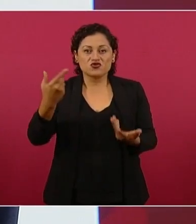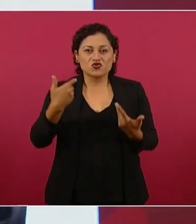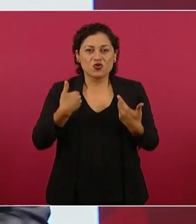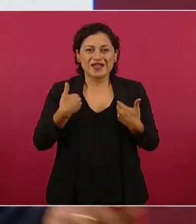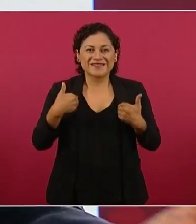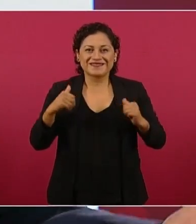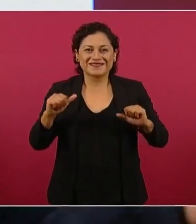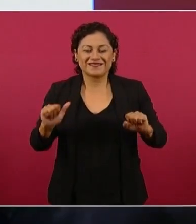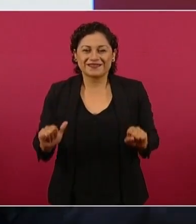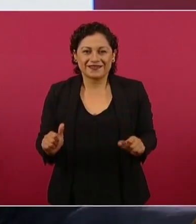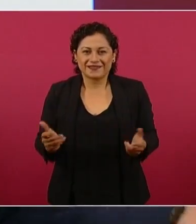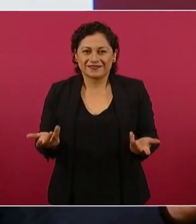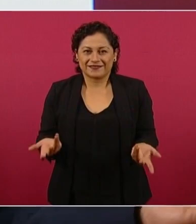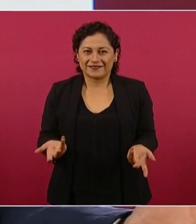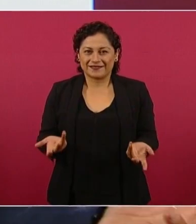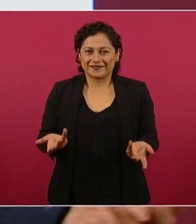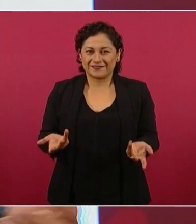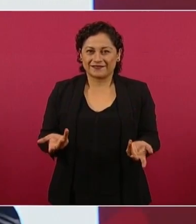que